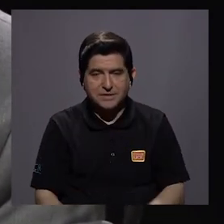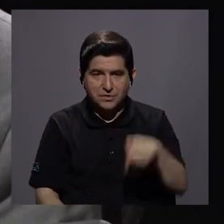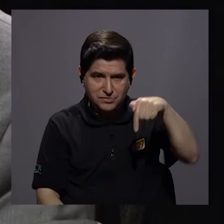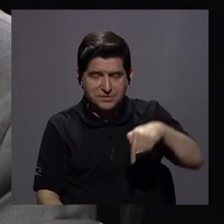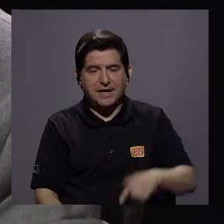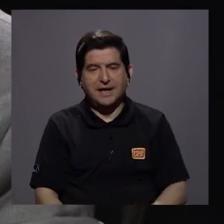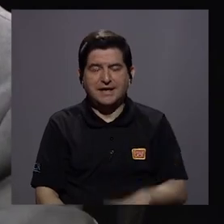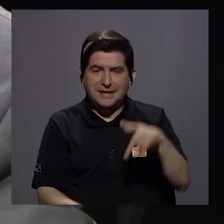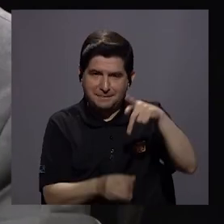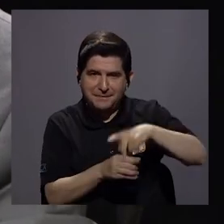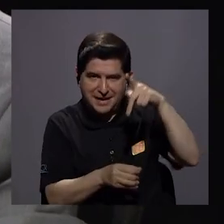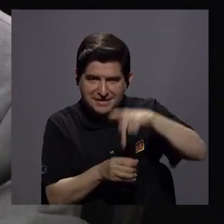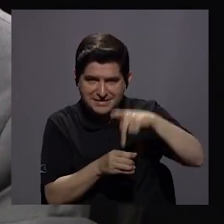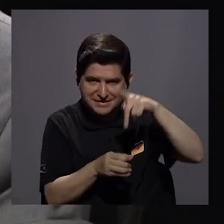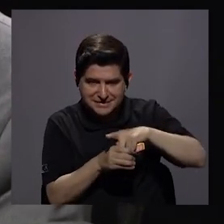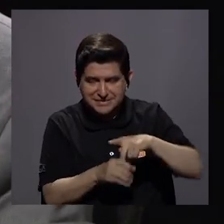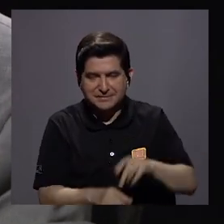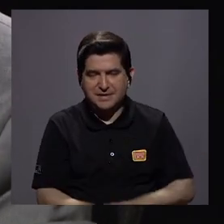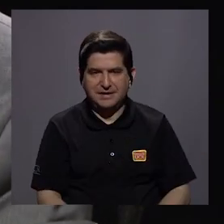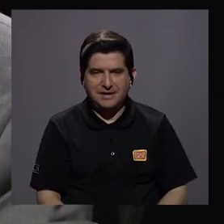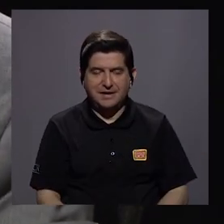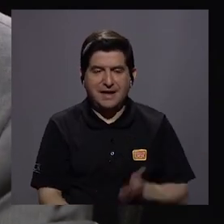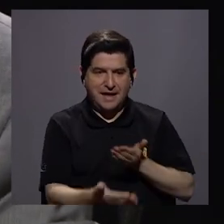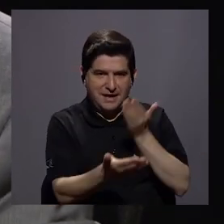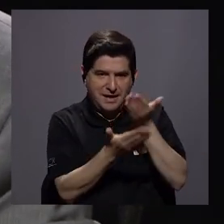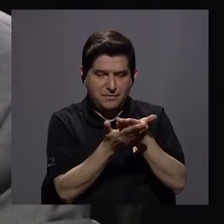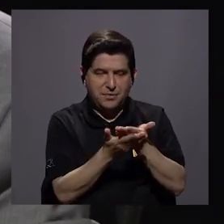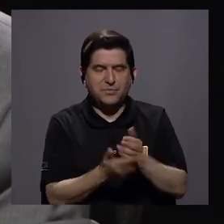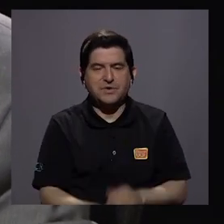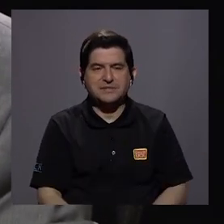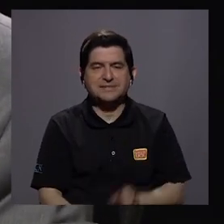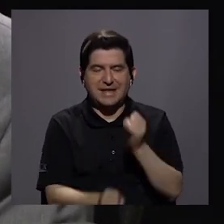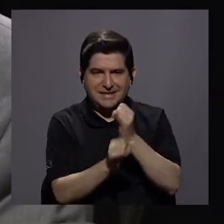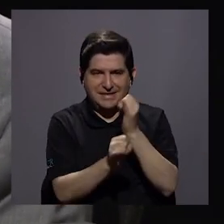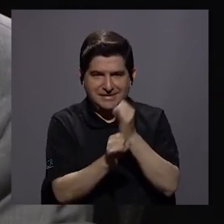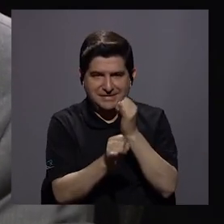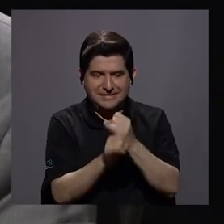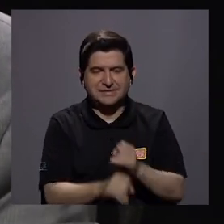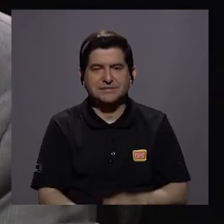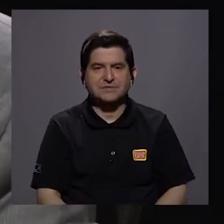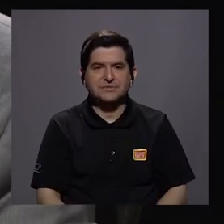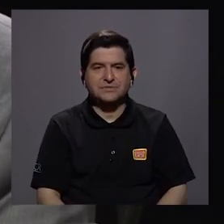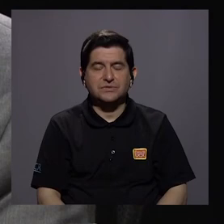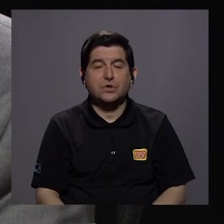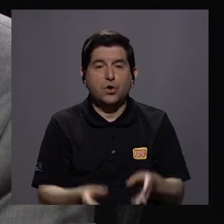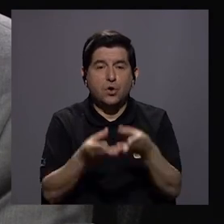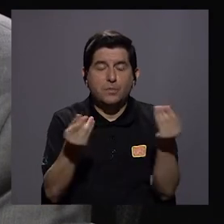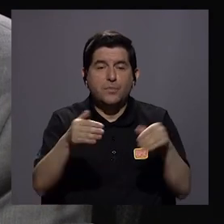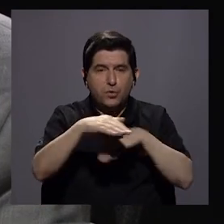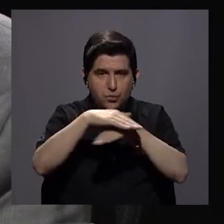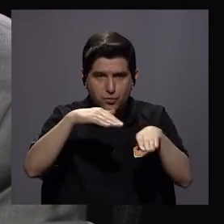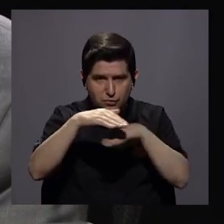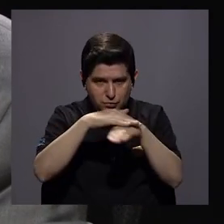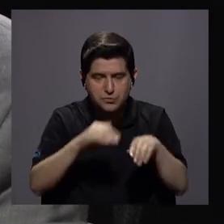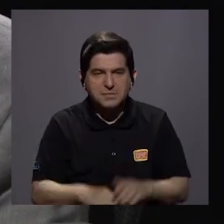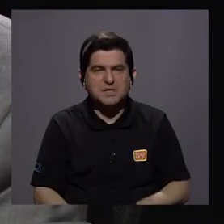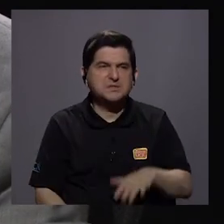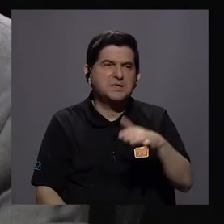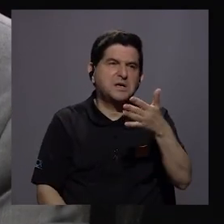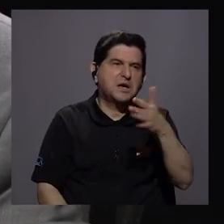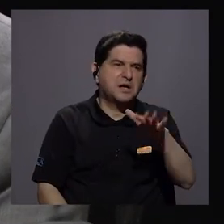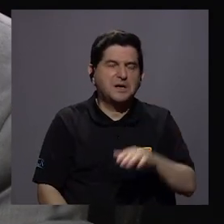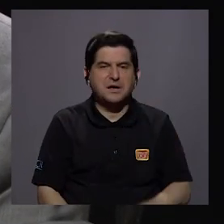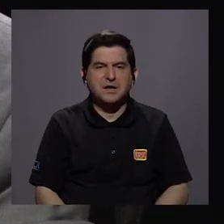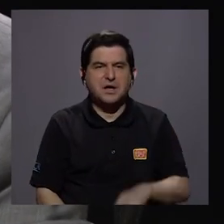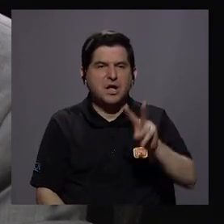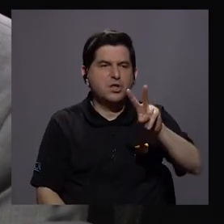que aquí entra a jugar dentro de esta propuesta que hace el instituto, la canasta básica tributaria más o menos